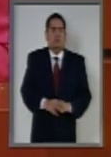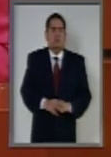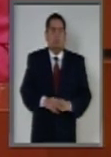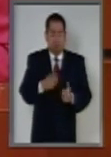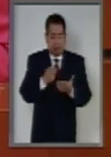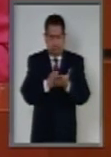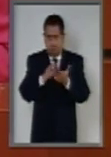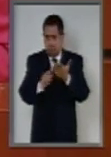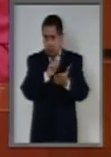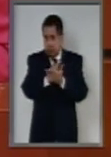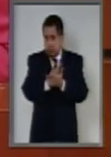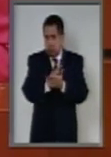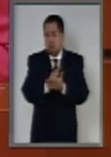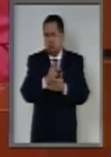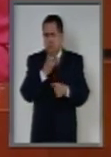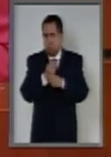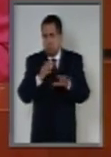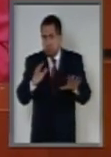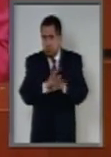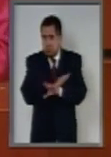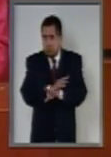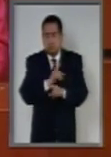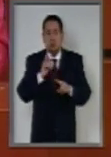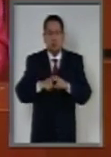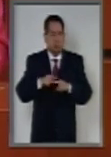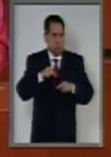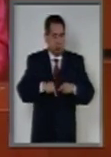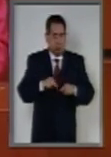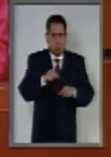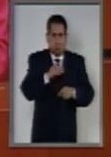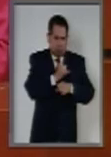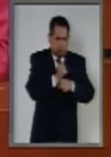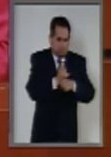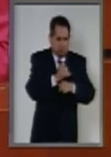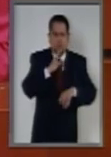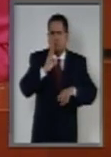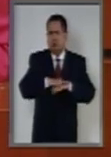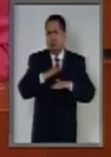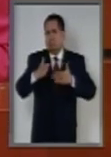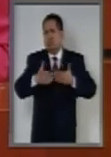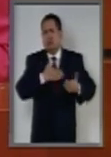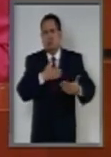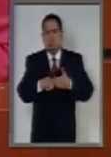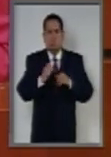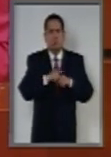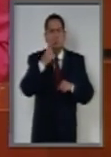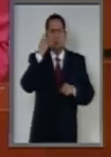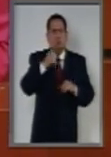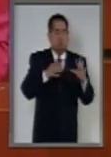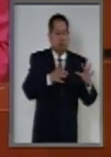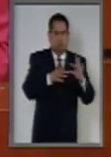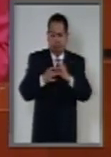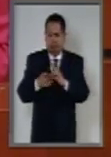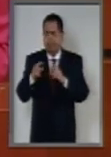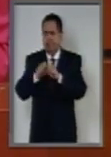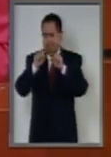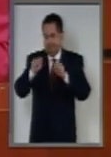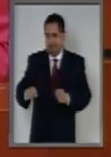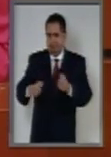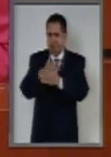reforma moderniza el modelo de fiscalización para ajustarlo al Sistema Nacional